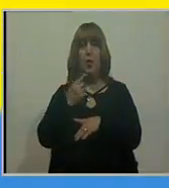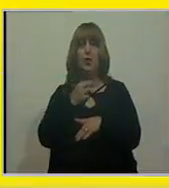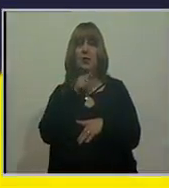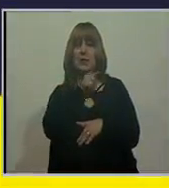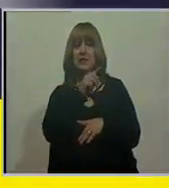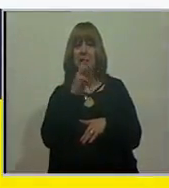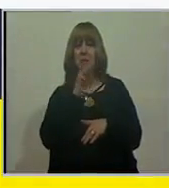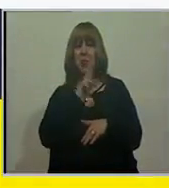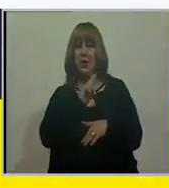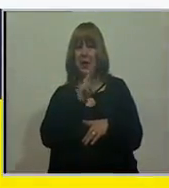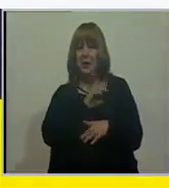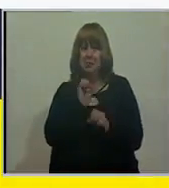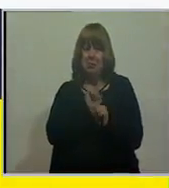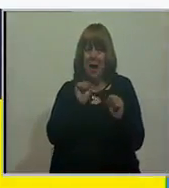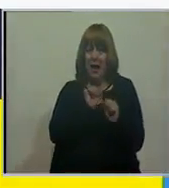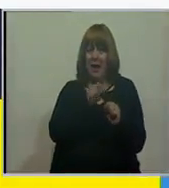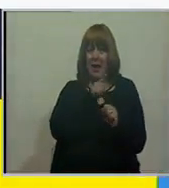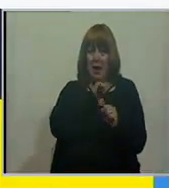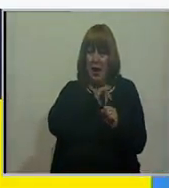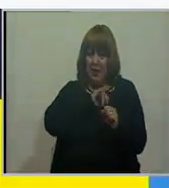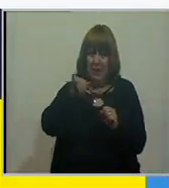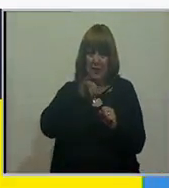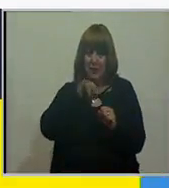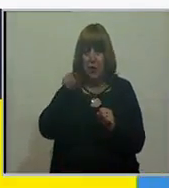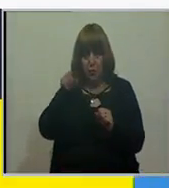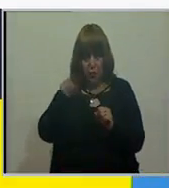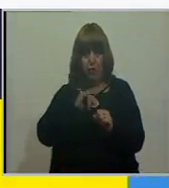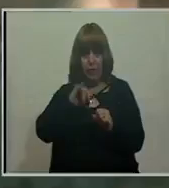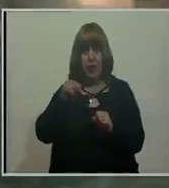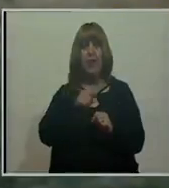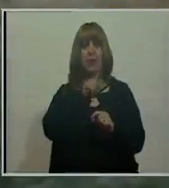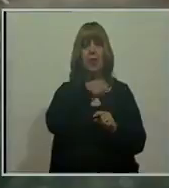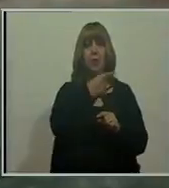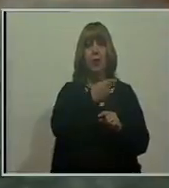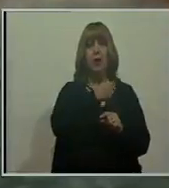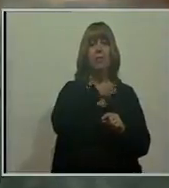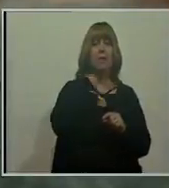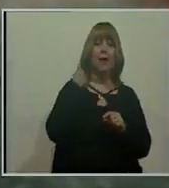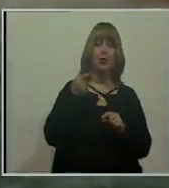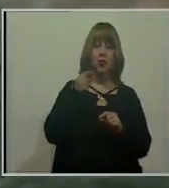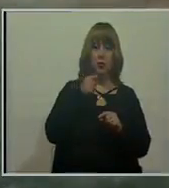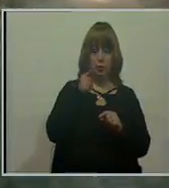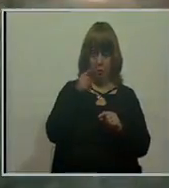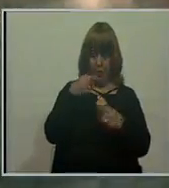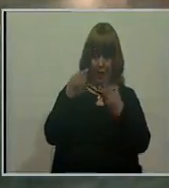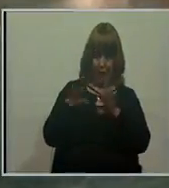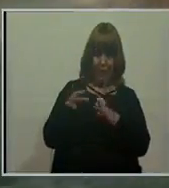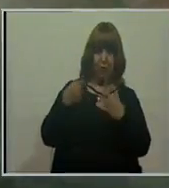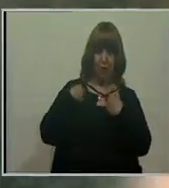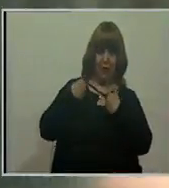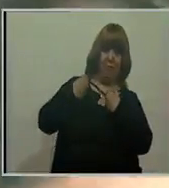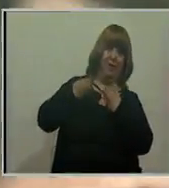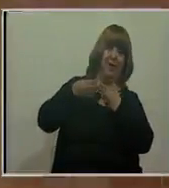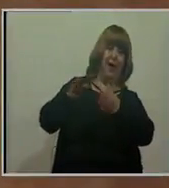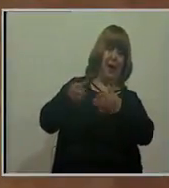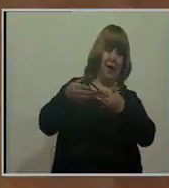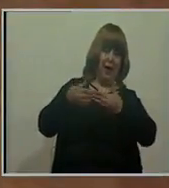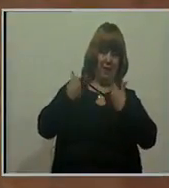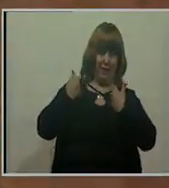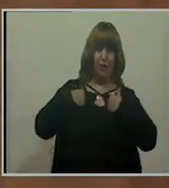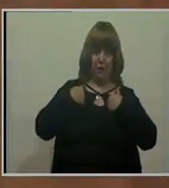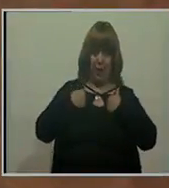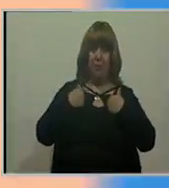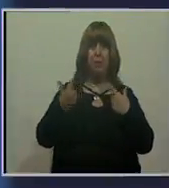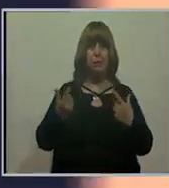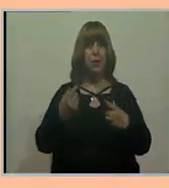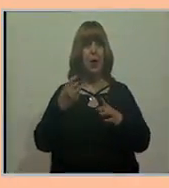que el adolescente amenazaba con denunciarlo por violencia y matarse si él la dejaba. Uno de los testigos mostró una foto de Fernando